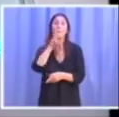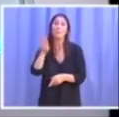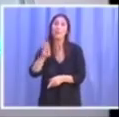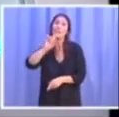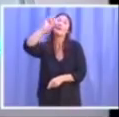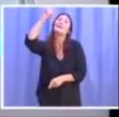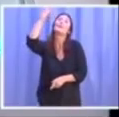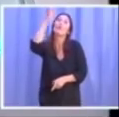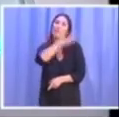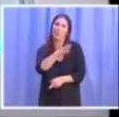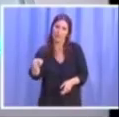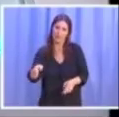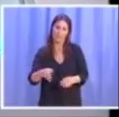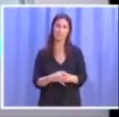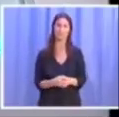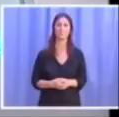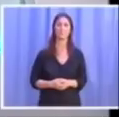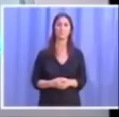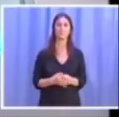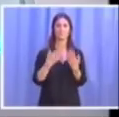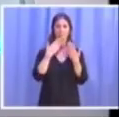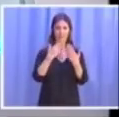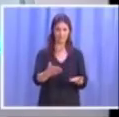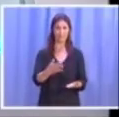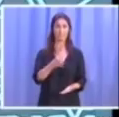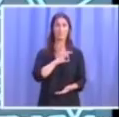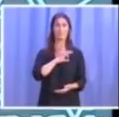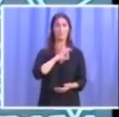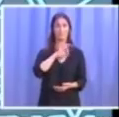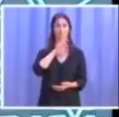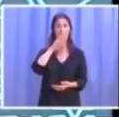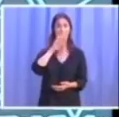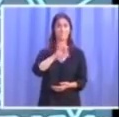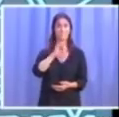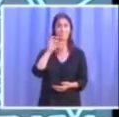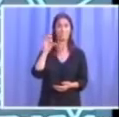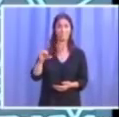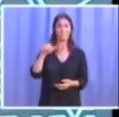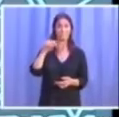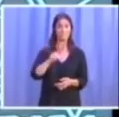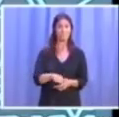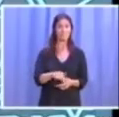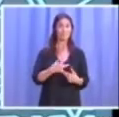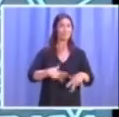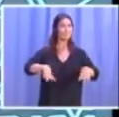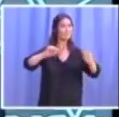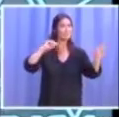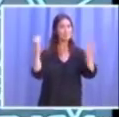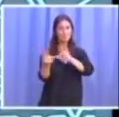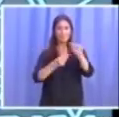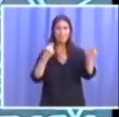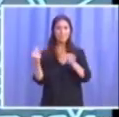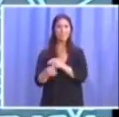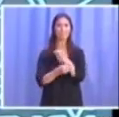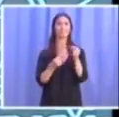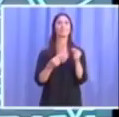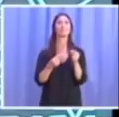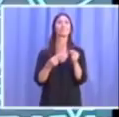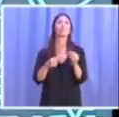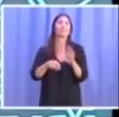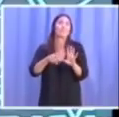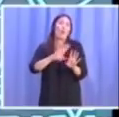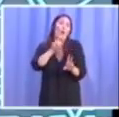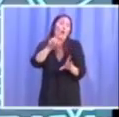que Dios les bendiga. Muchas gracias, señor Pérez. Pues hasta aquí este gran debate final, decisivo, o